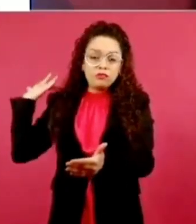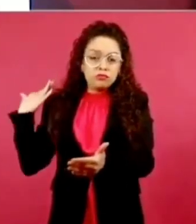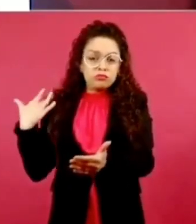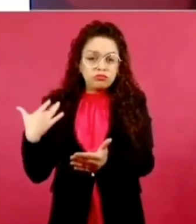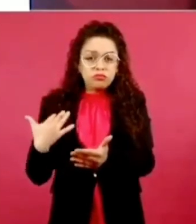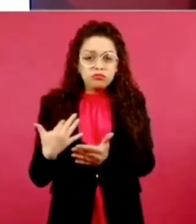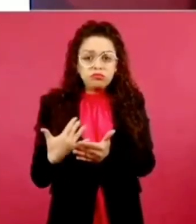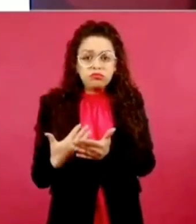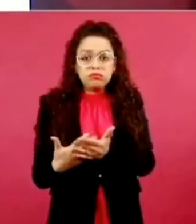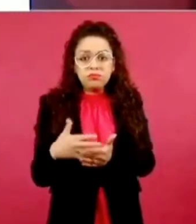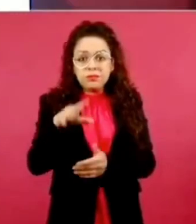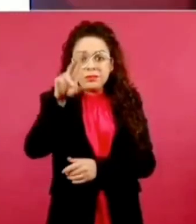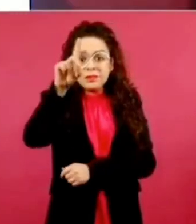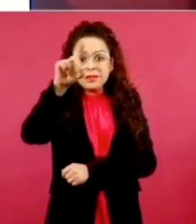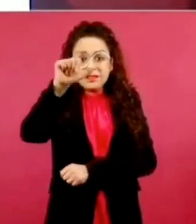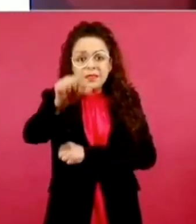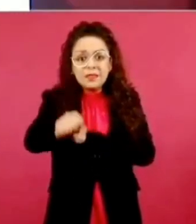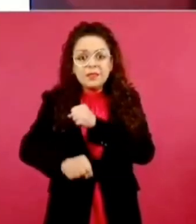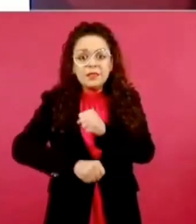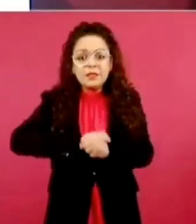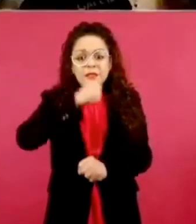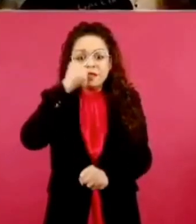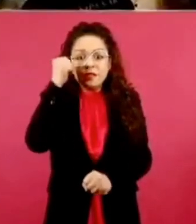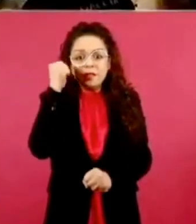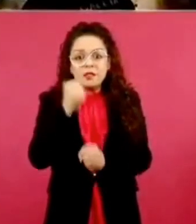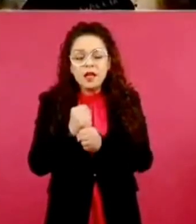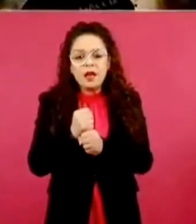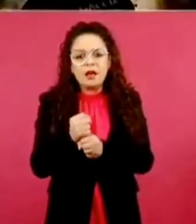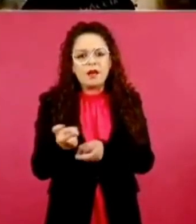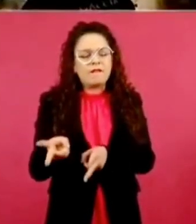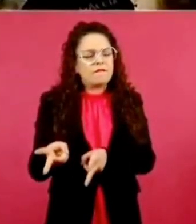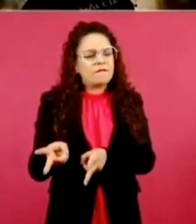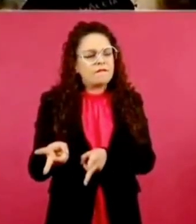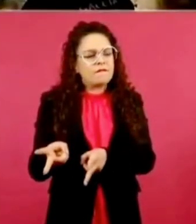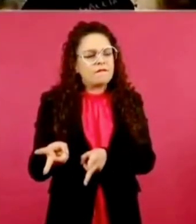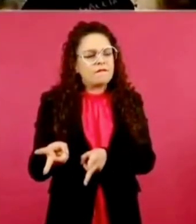de política de pillaje.